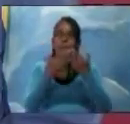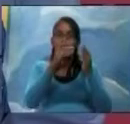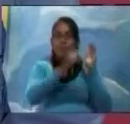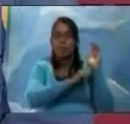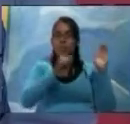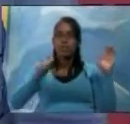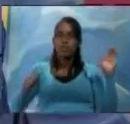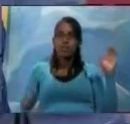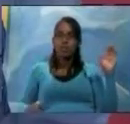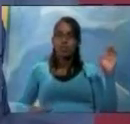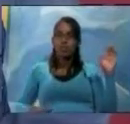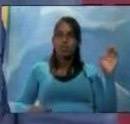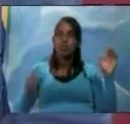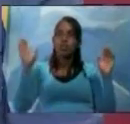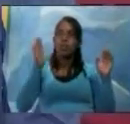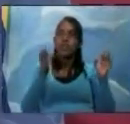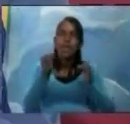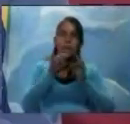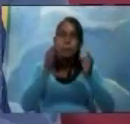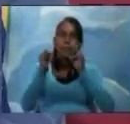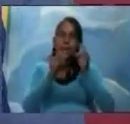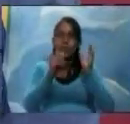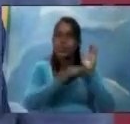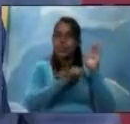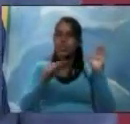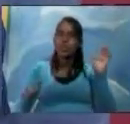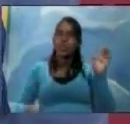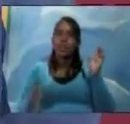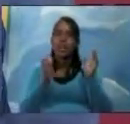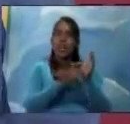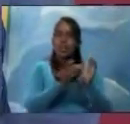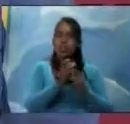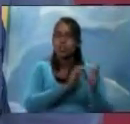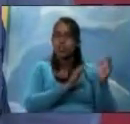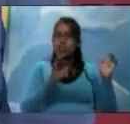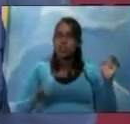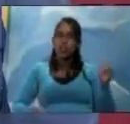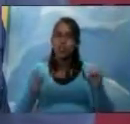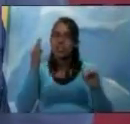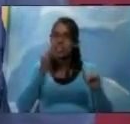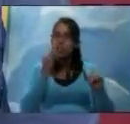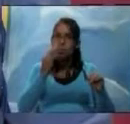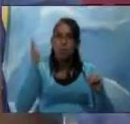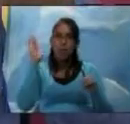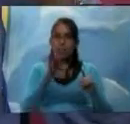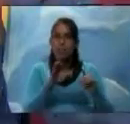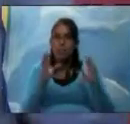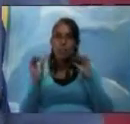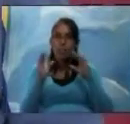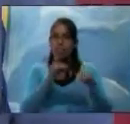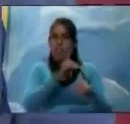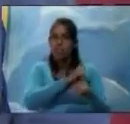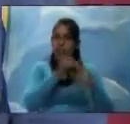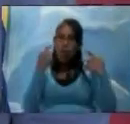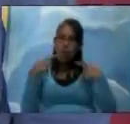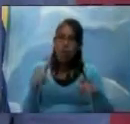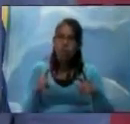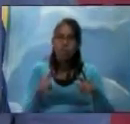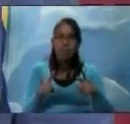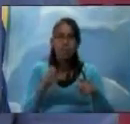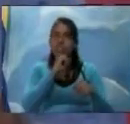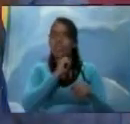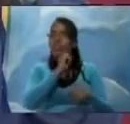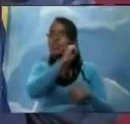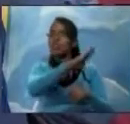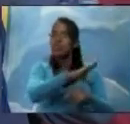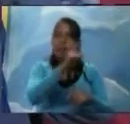Señor, nos viene explicando, el Señor Jesucristo siempre nos ha venido hablando aún en parábola,